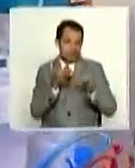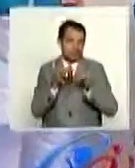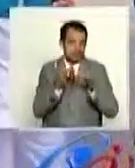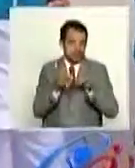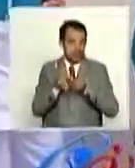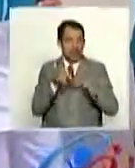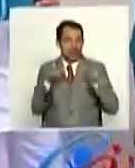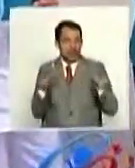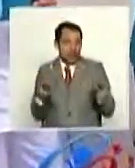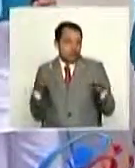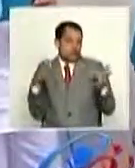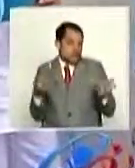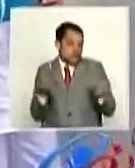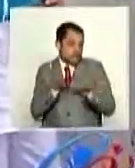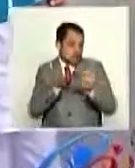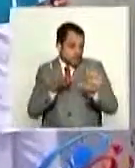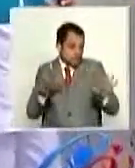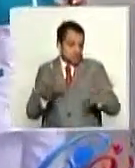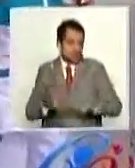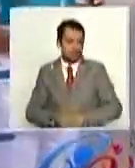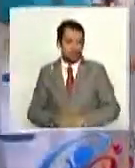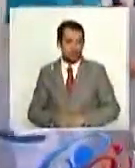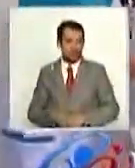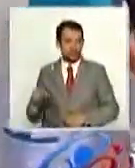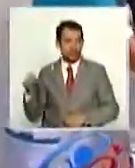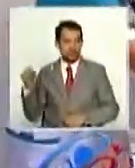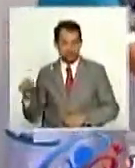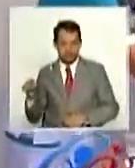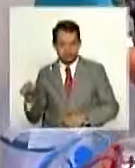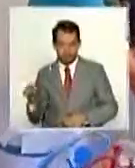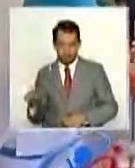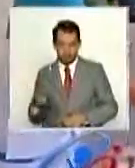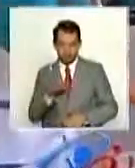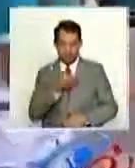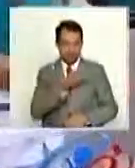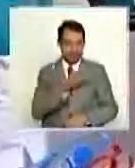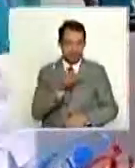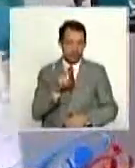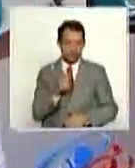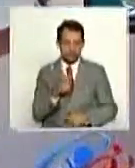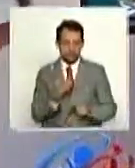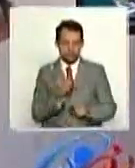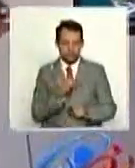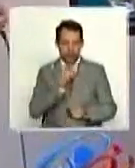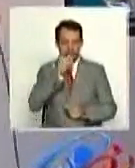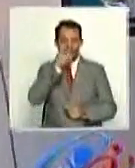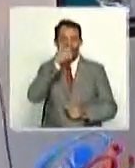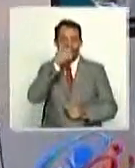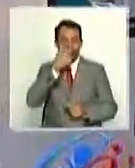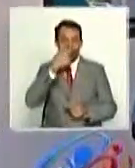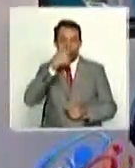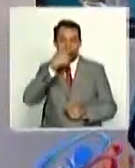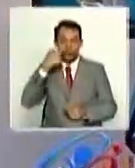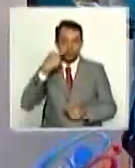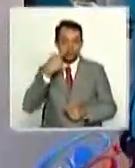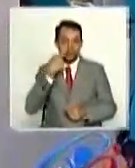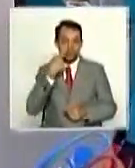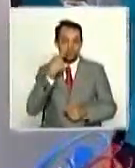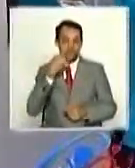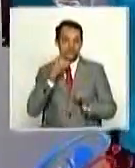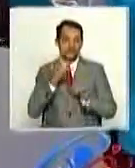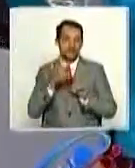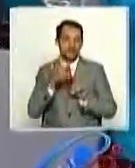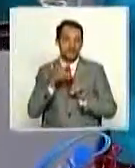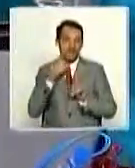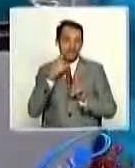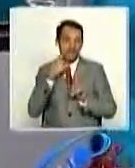parte estética, que también se lo merece. Tenemos un tipo de prótesis que es la prótesis con metal, es en metal